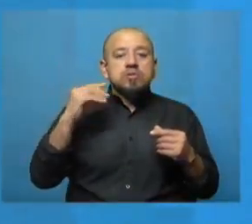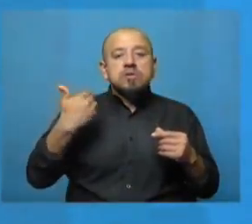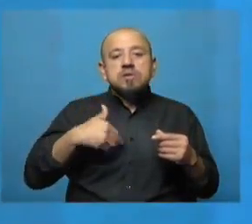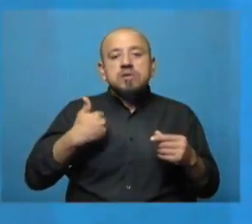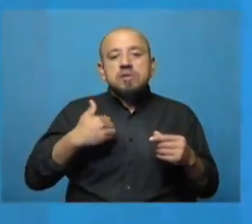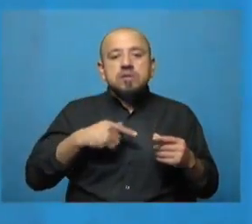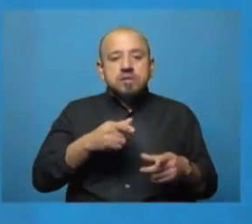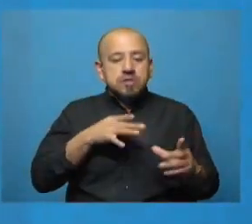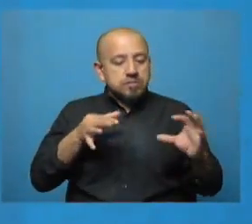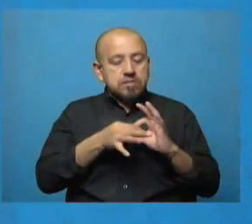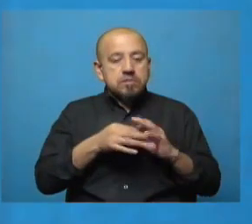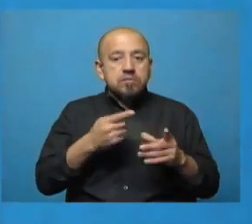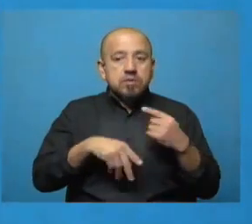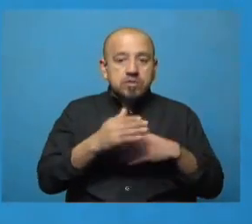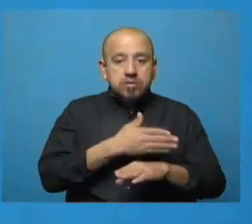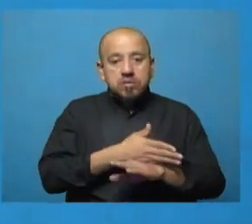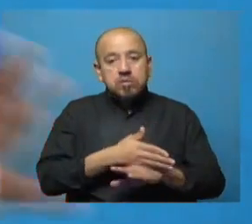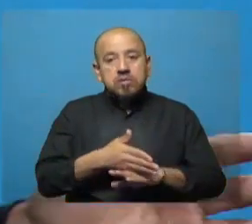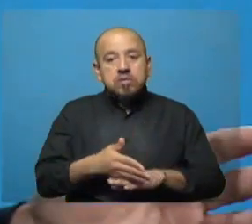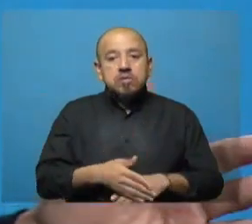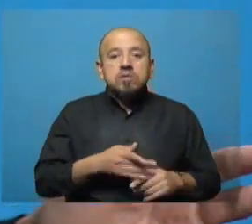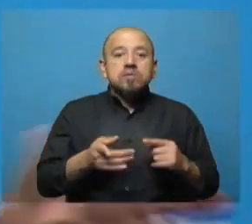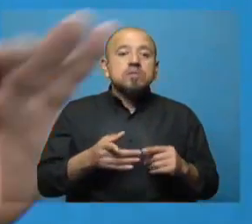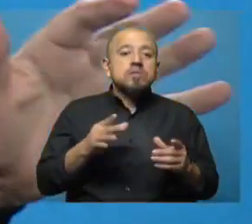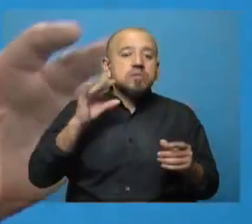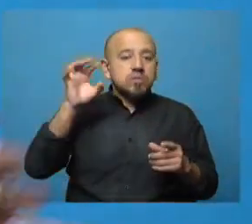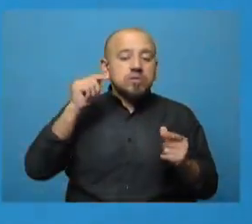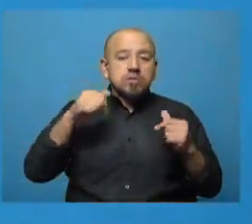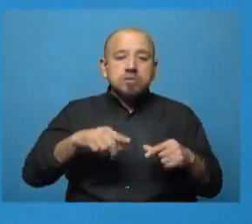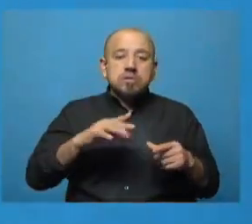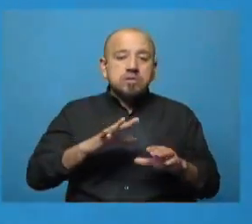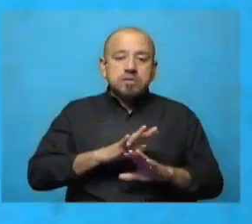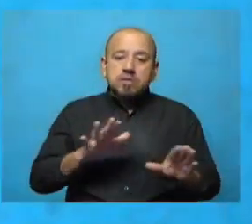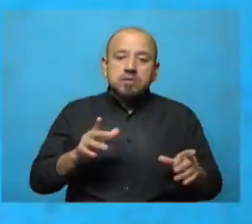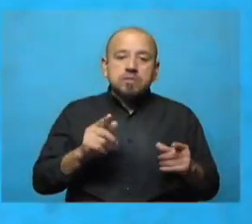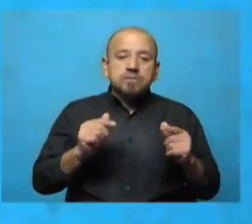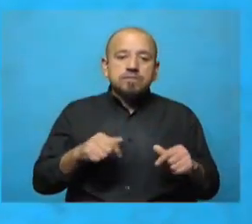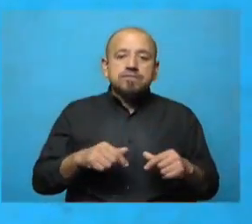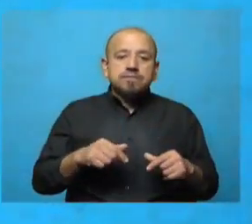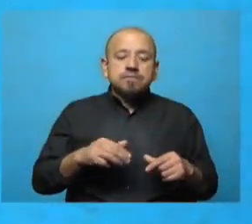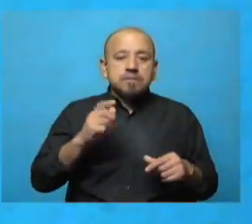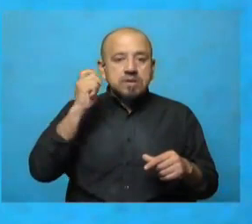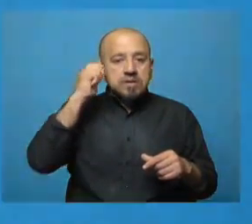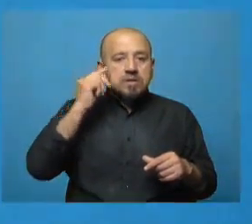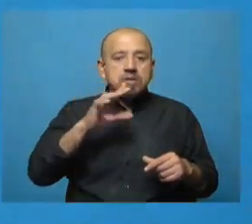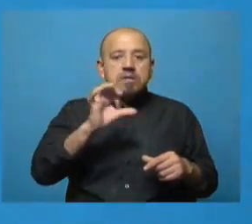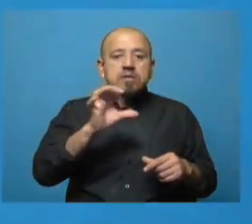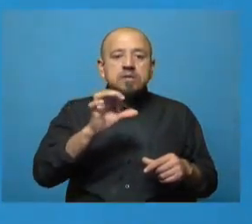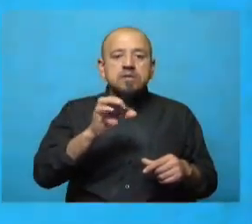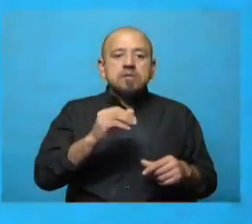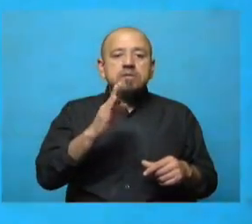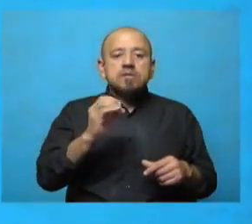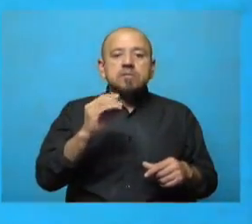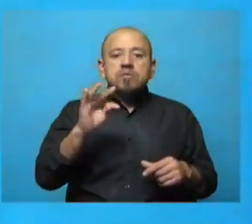entonces tenía esa competencia claro después era escuchaban lo que había acá y puntos claro